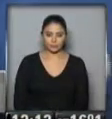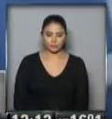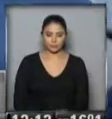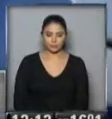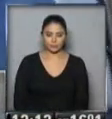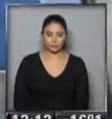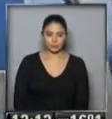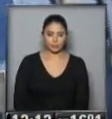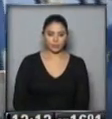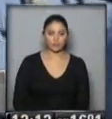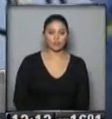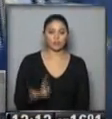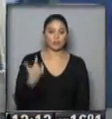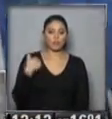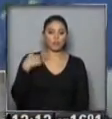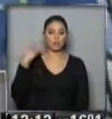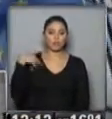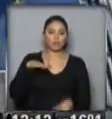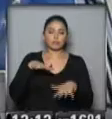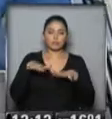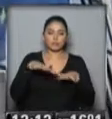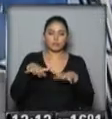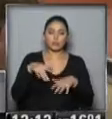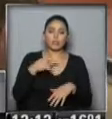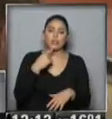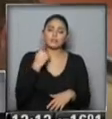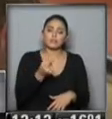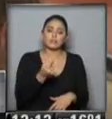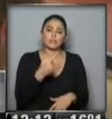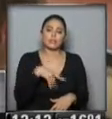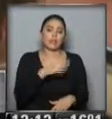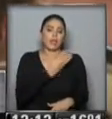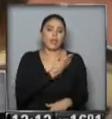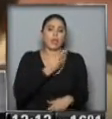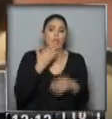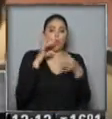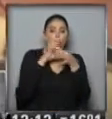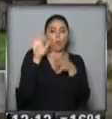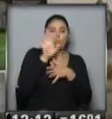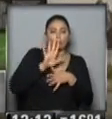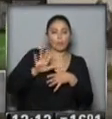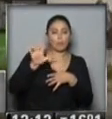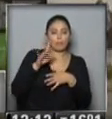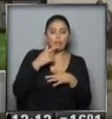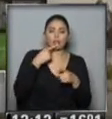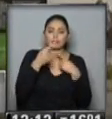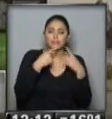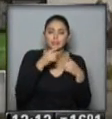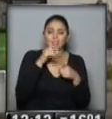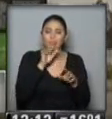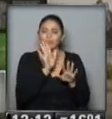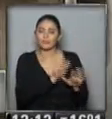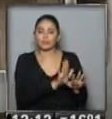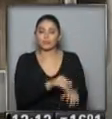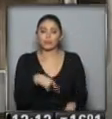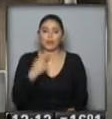Los antecedentes indican que no conviene dejarse guiar demasiado por las referencias que dan las autoridades de la Unión Europea para entender de dónde surgen las